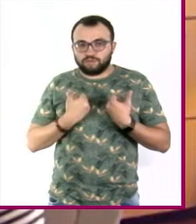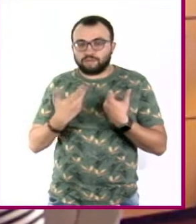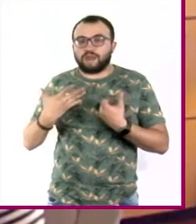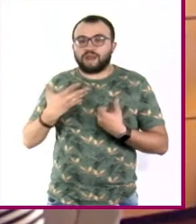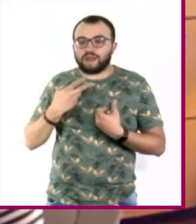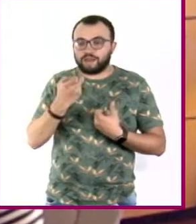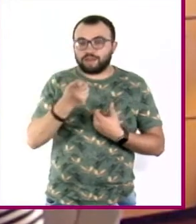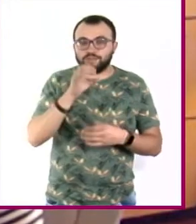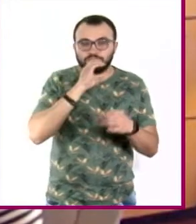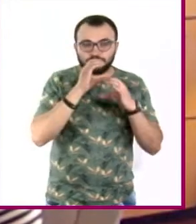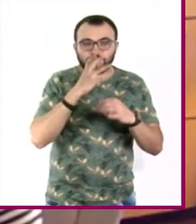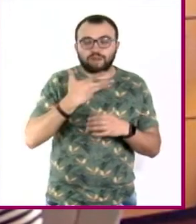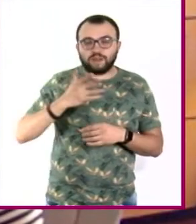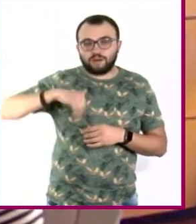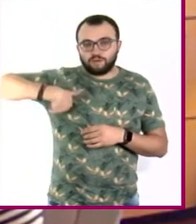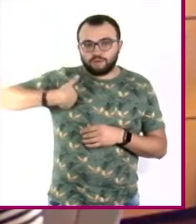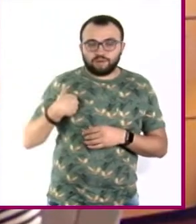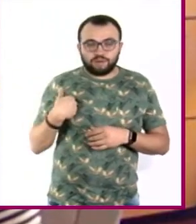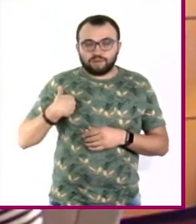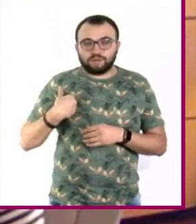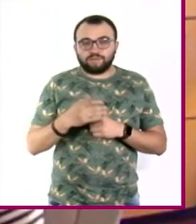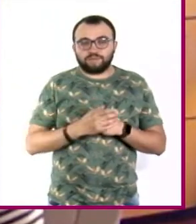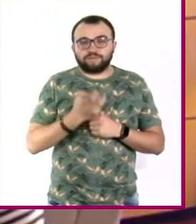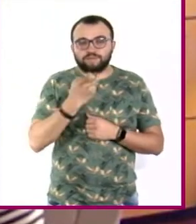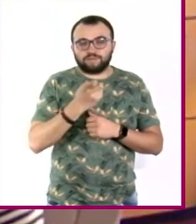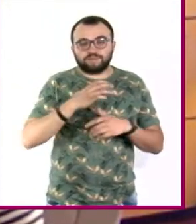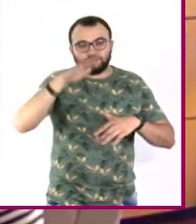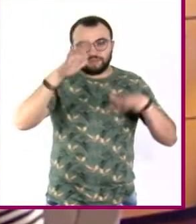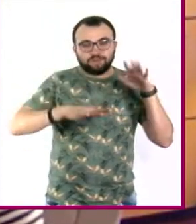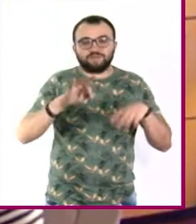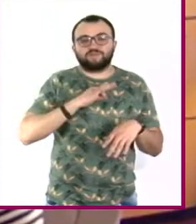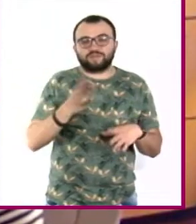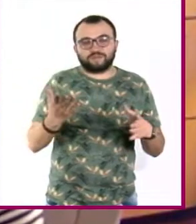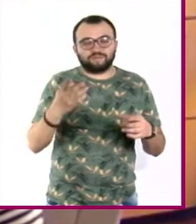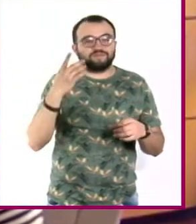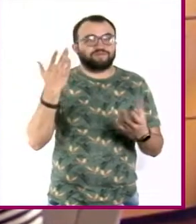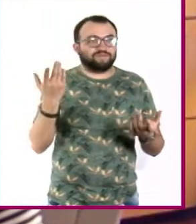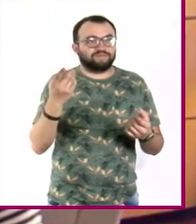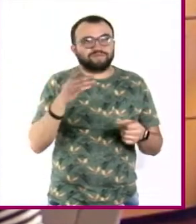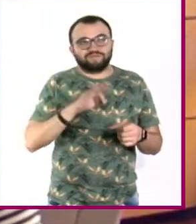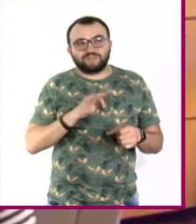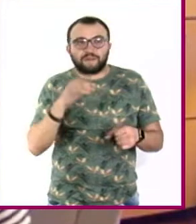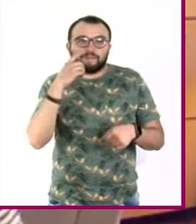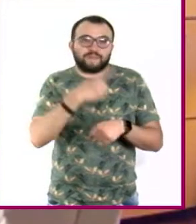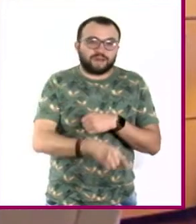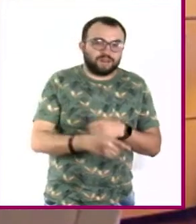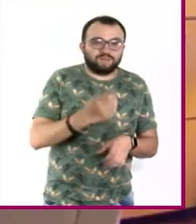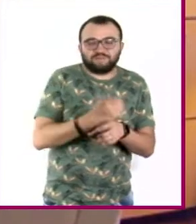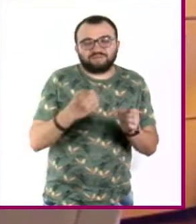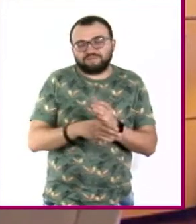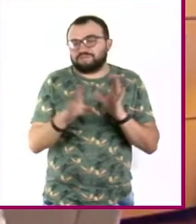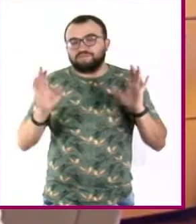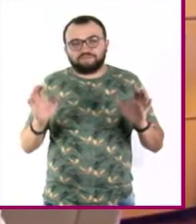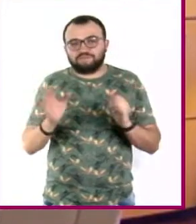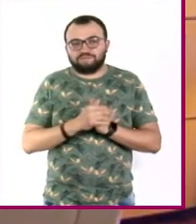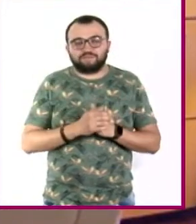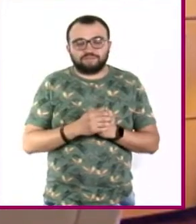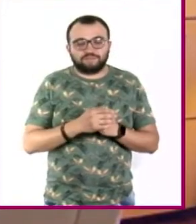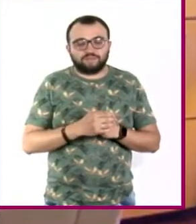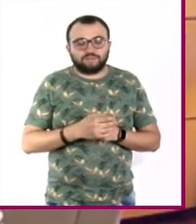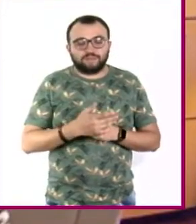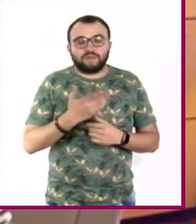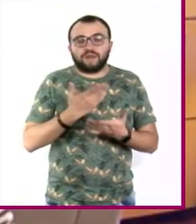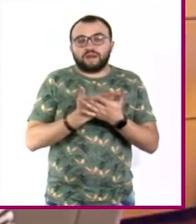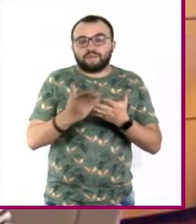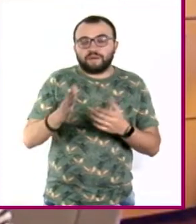de esta comunicación. Y eso a veces pues puede tener implicaciones importantes, aparte del hecho de que ya no se